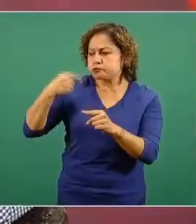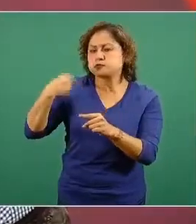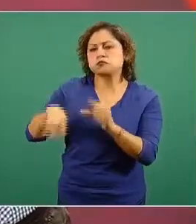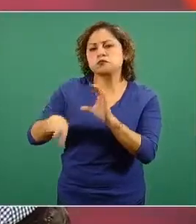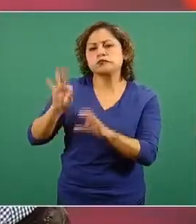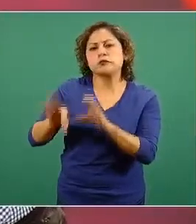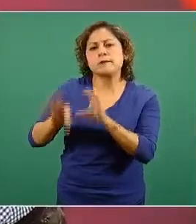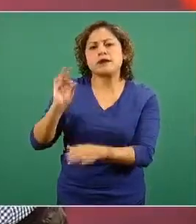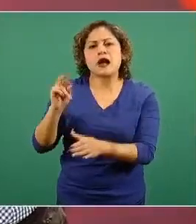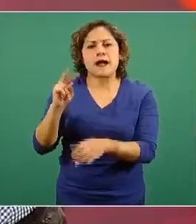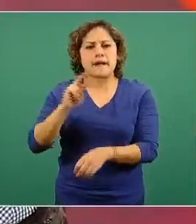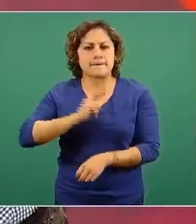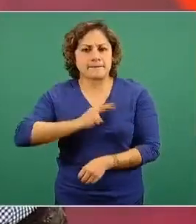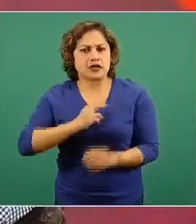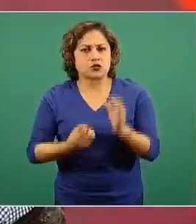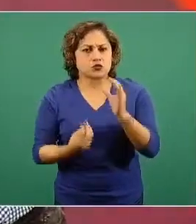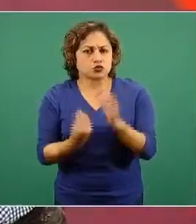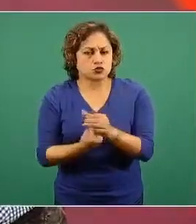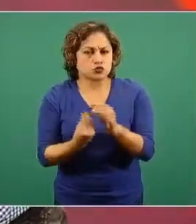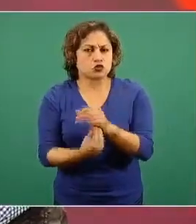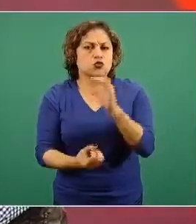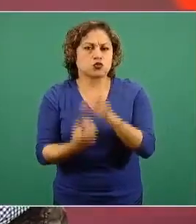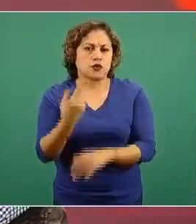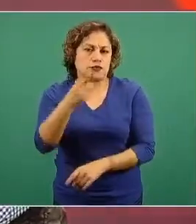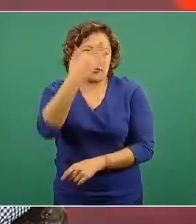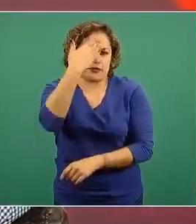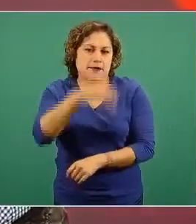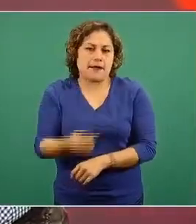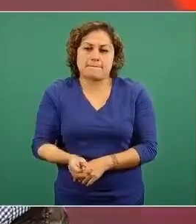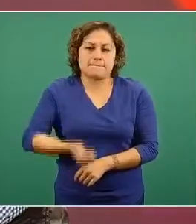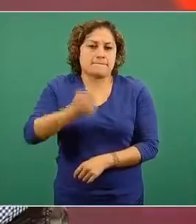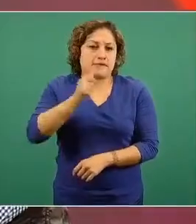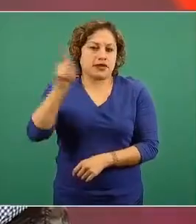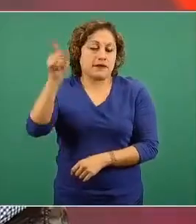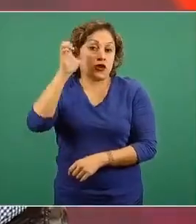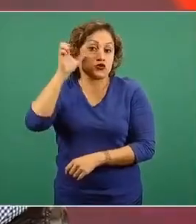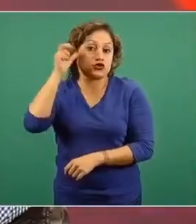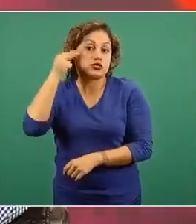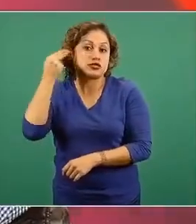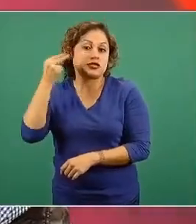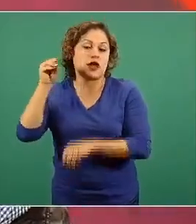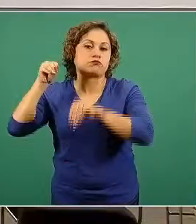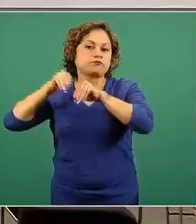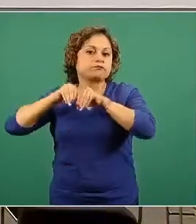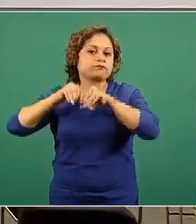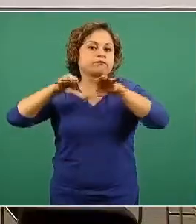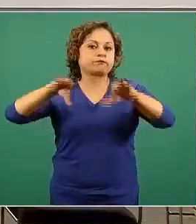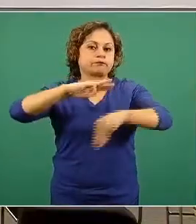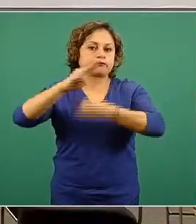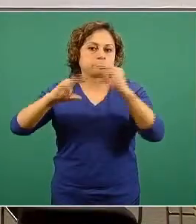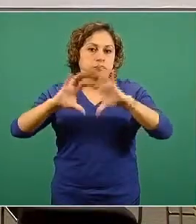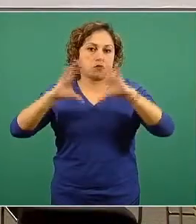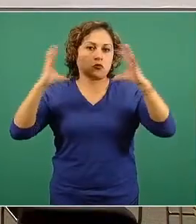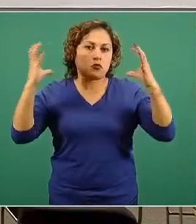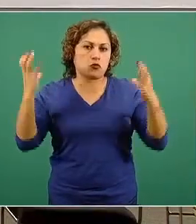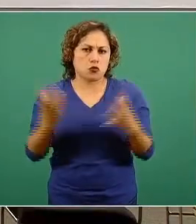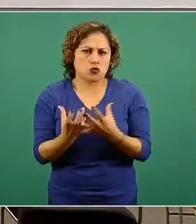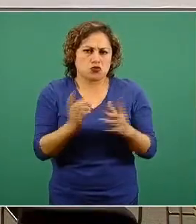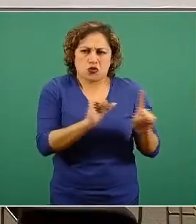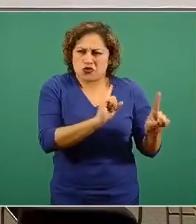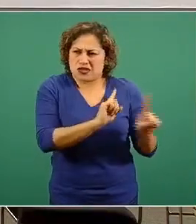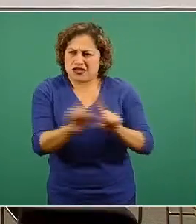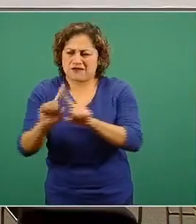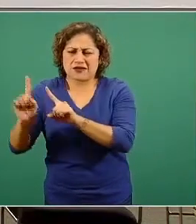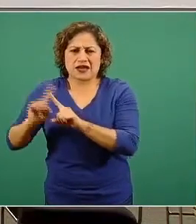identificó en China y que posteriormente se exportó a todo el mundo, las medidas de prevención para evitar COVID-19